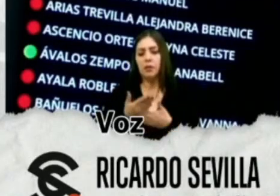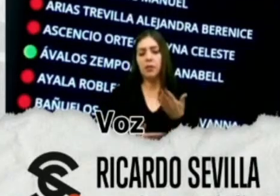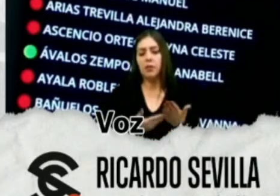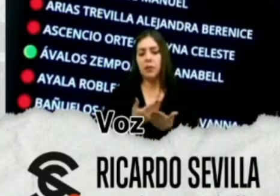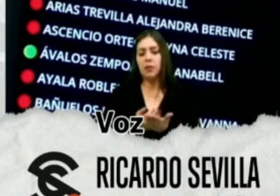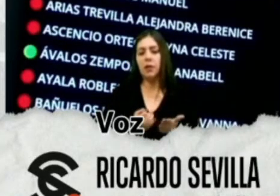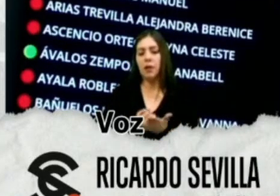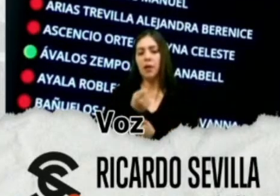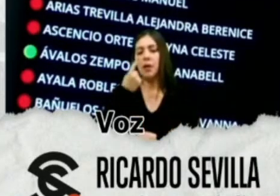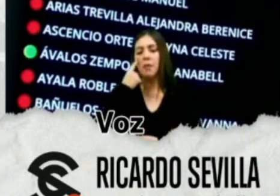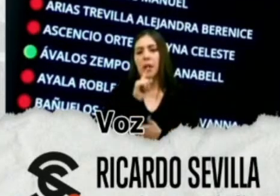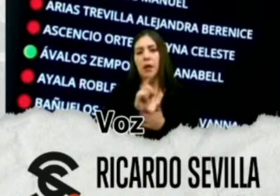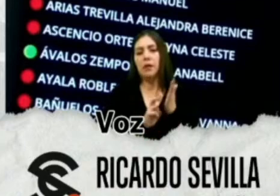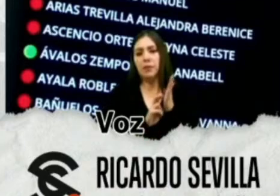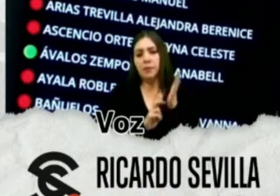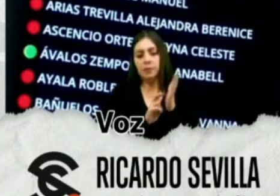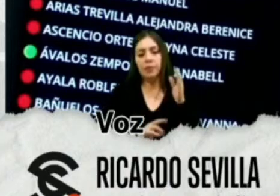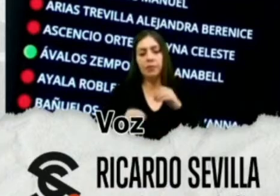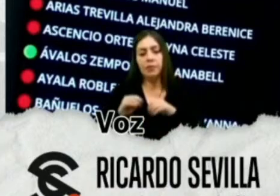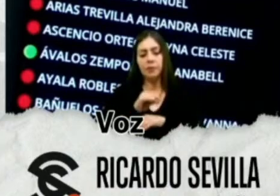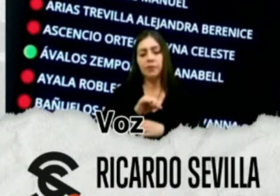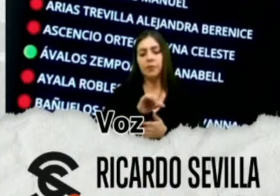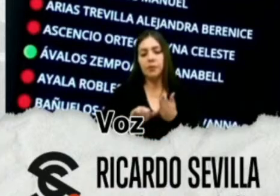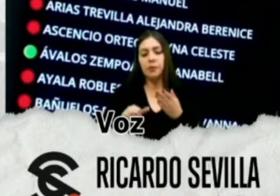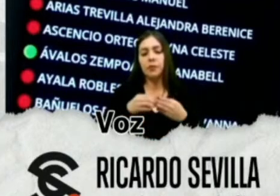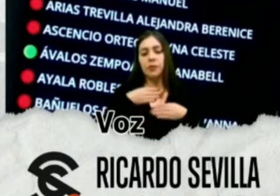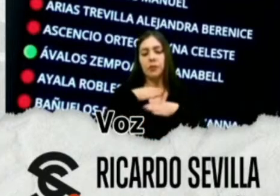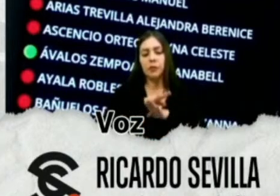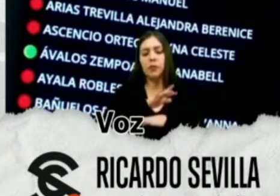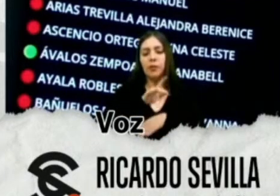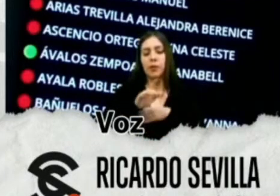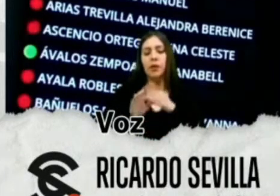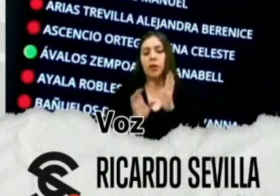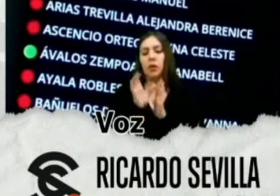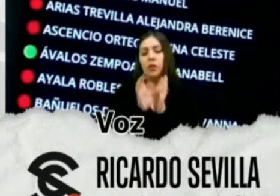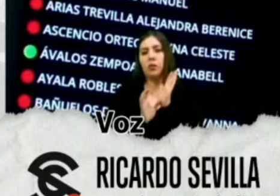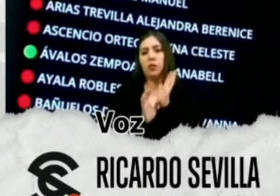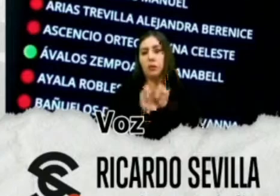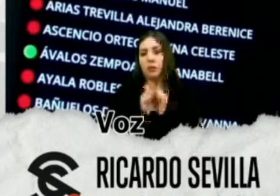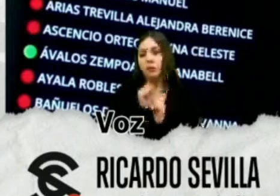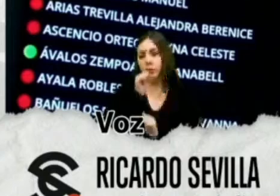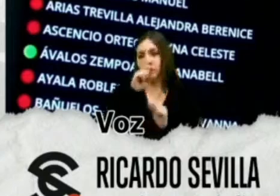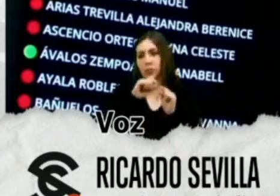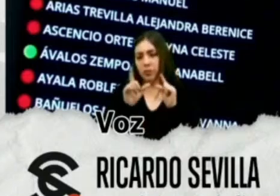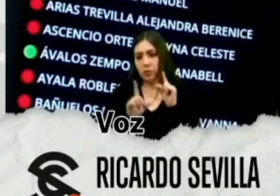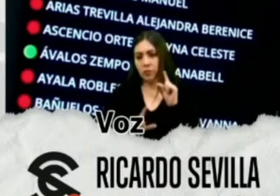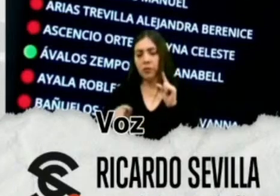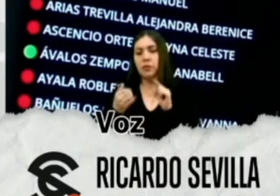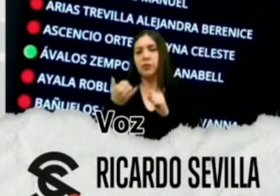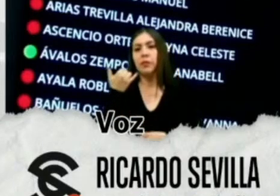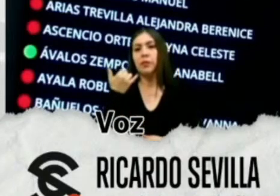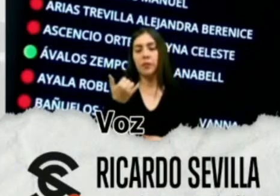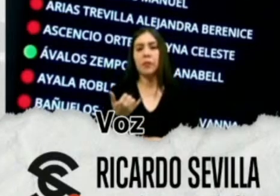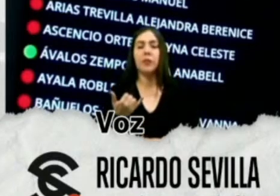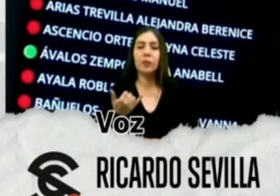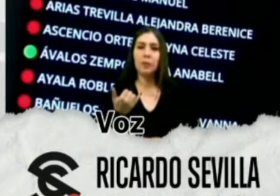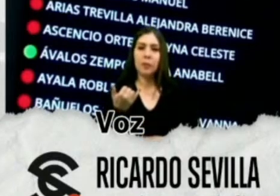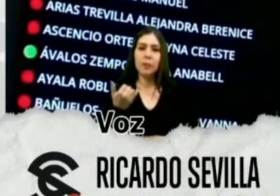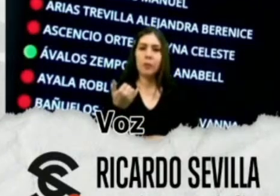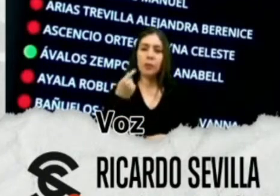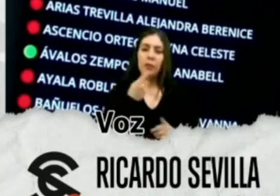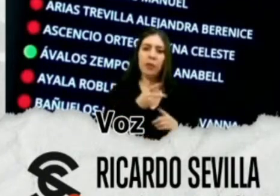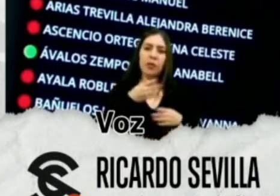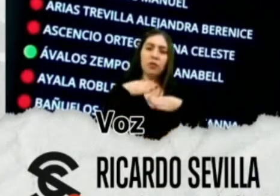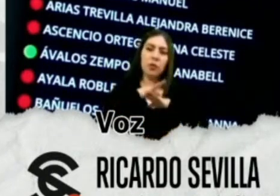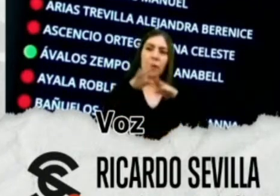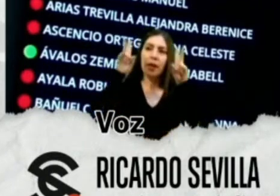tratando de dinamitar, incluye la creación de un tribunal de disciplina judicial, lo cual es muy deseable porque el Consejo de